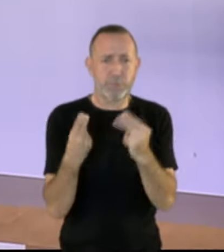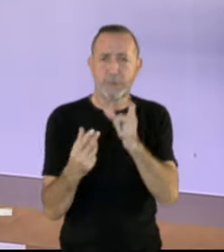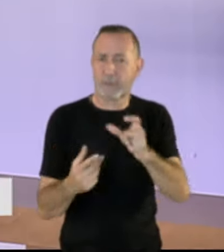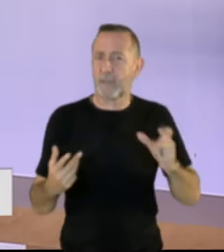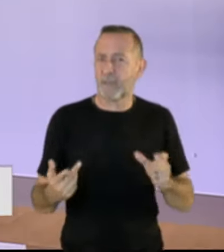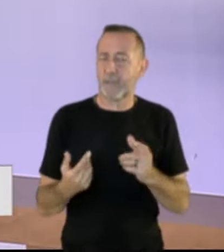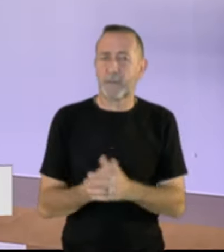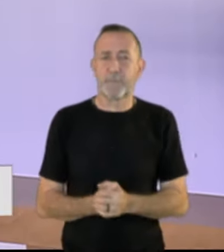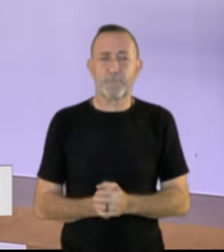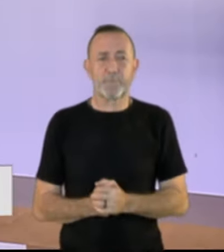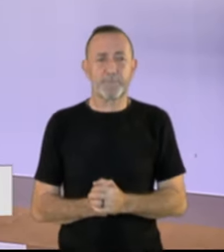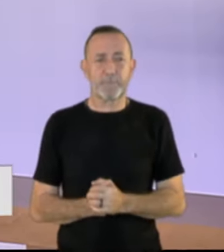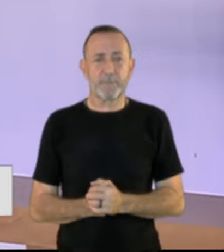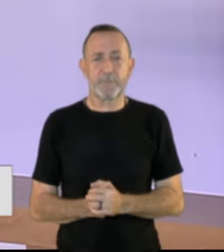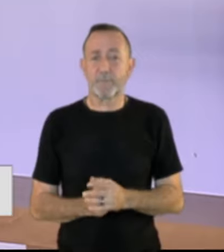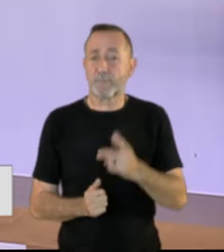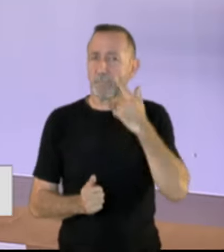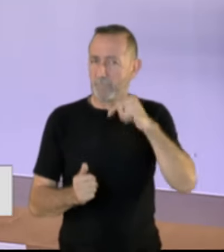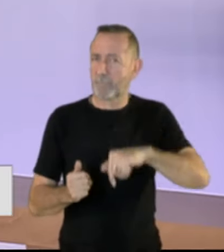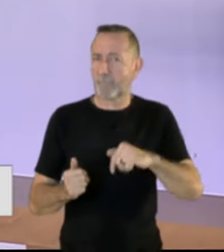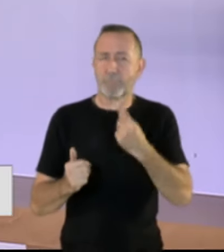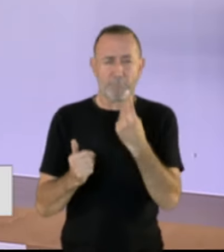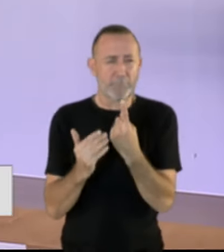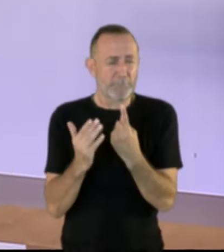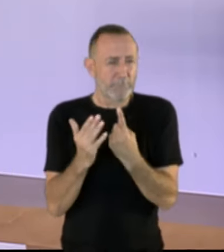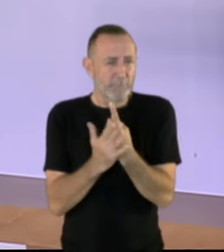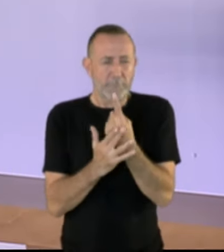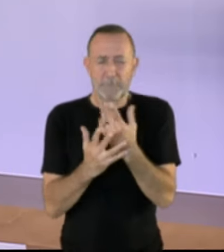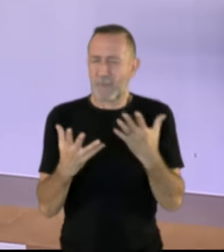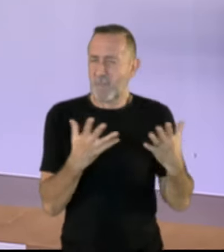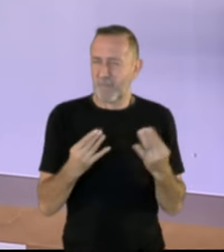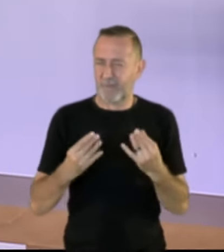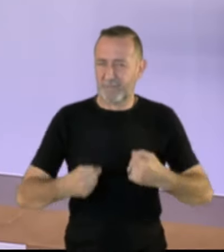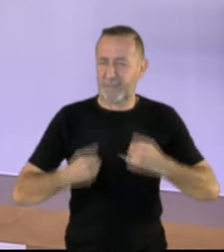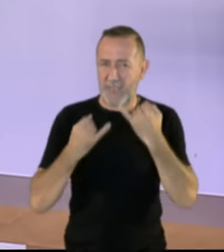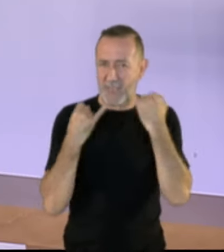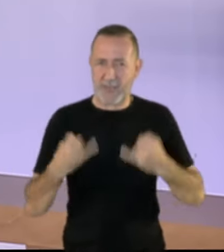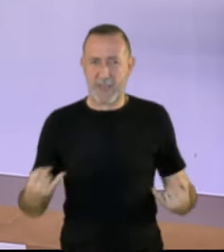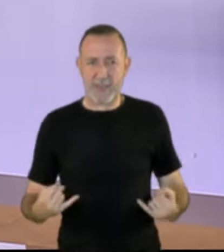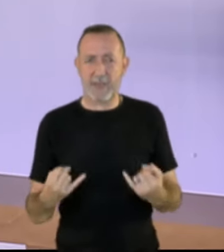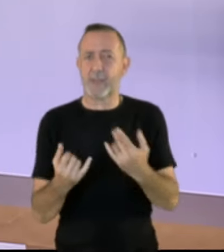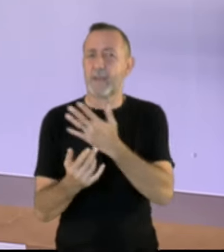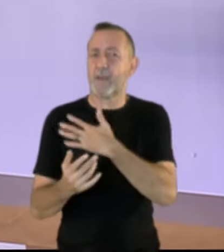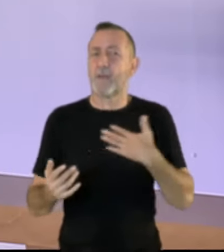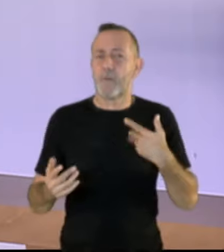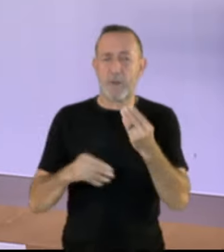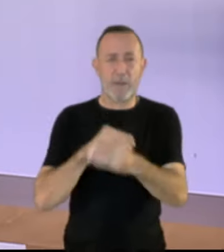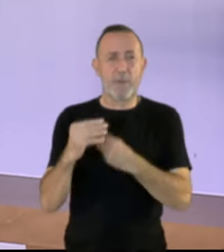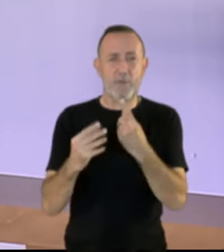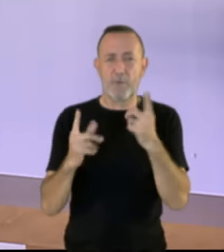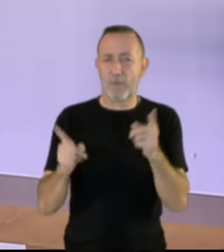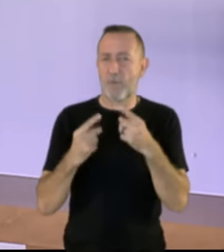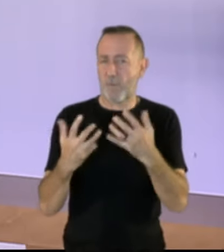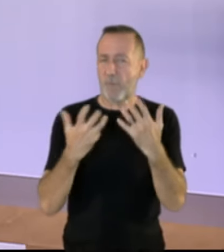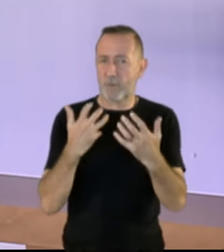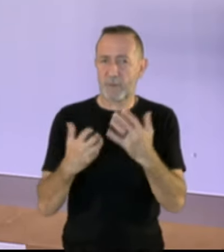super super full de energía eh sherm si ha hecho un evento tan bonito como es el a love reggaetón donde voy a estar acompañada de